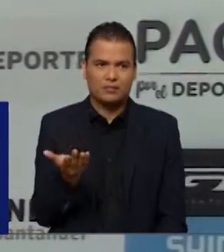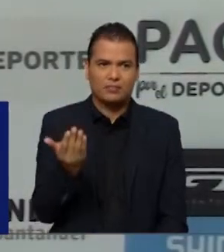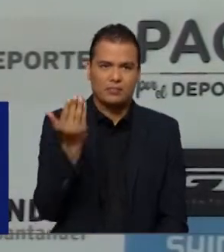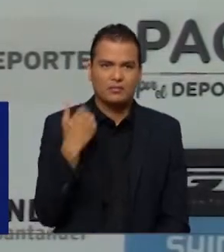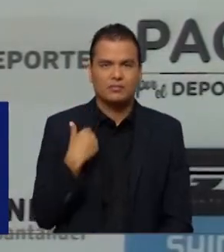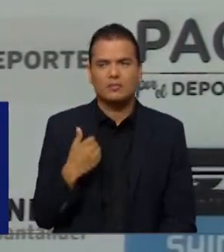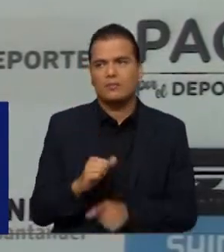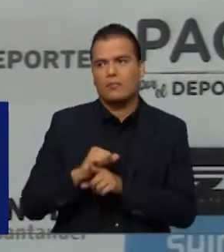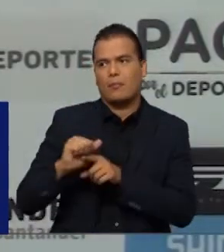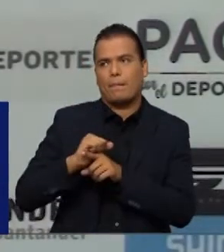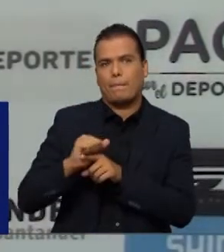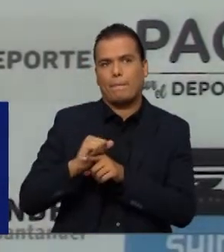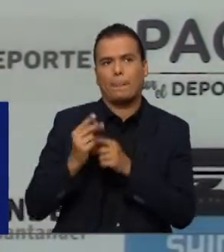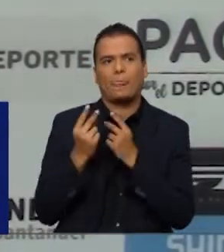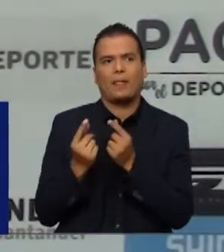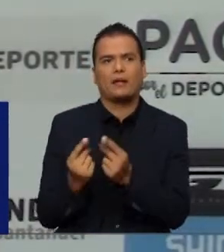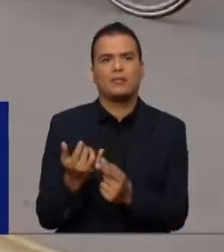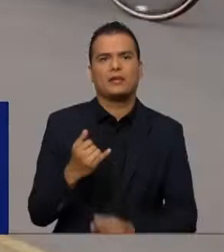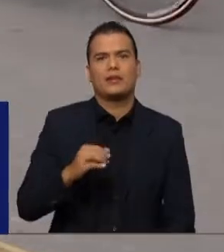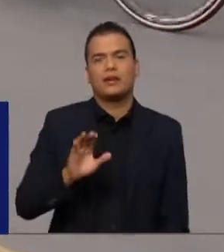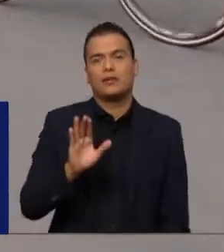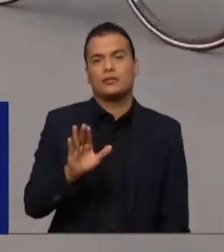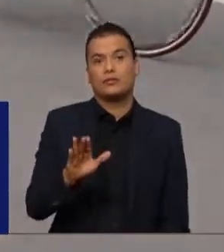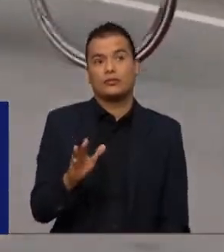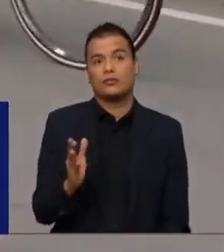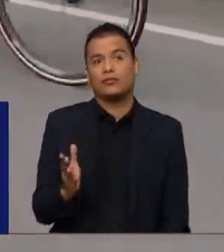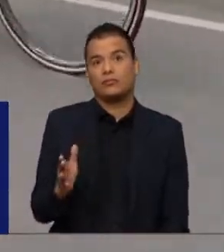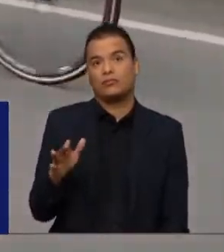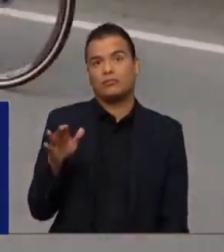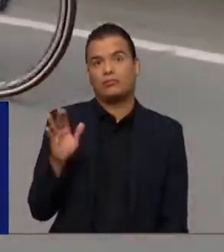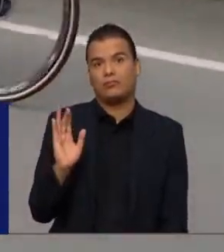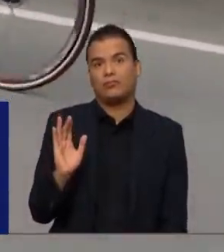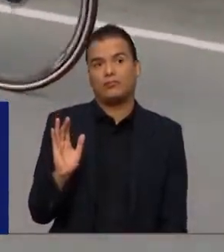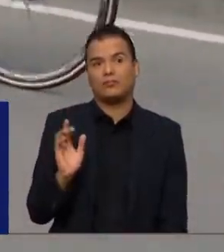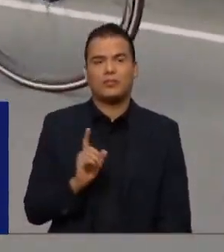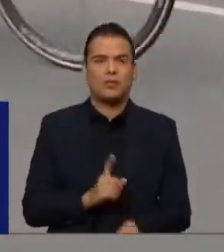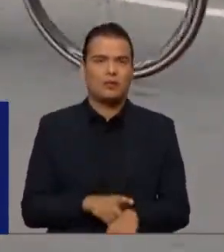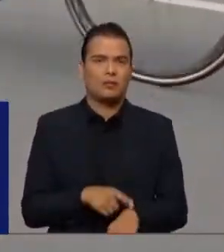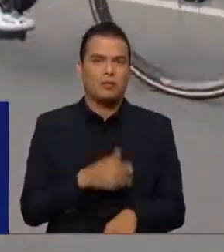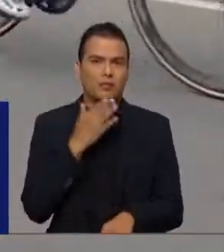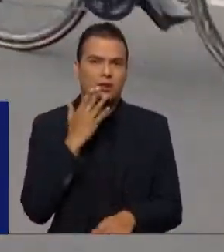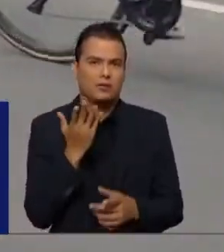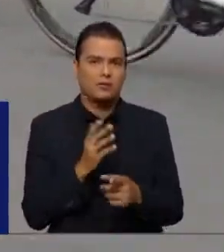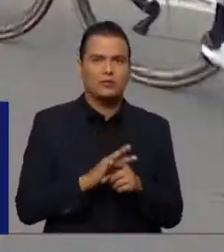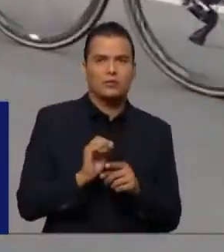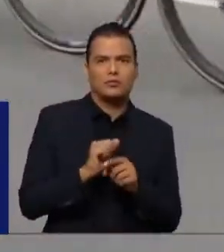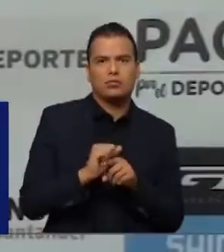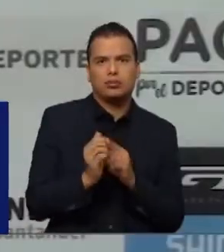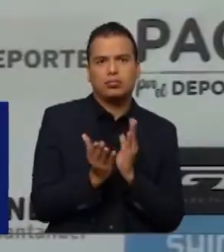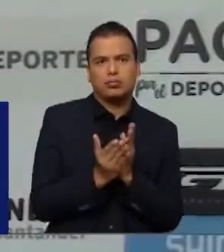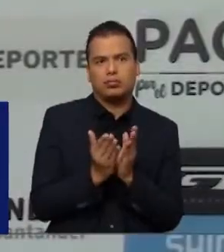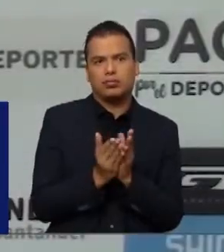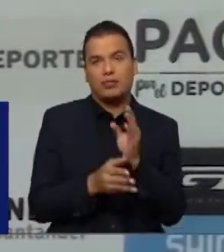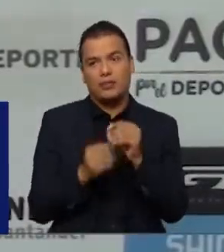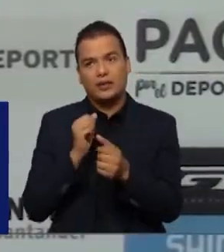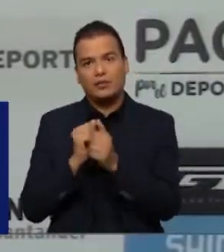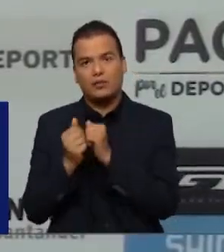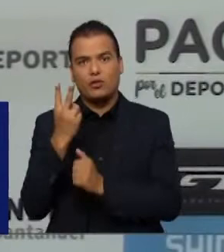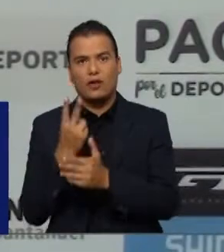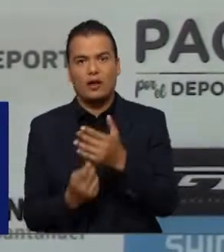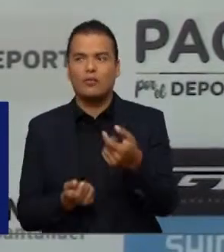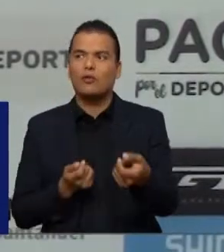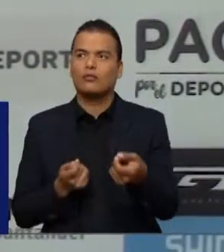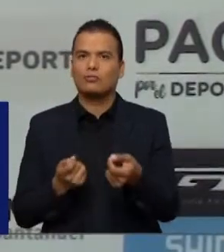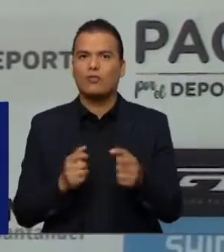poder entrenar. Es una carrera que no me quita, digamos, mucho tiempo y que puedo llevar muy fácil siendo deportista.